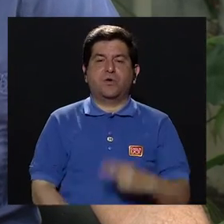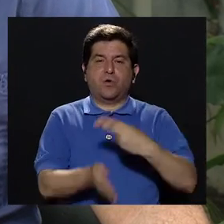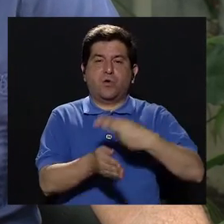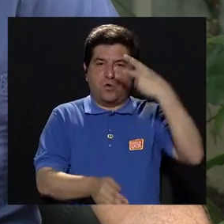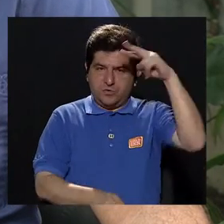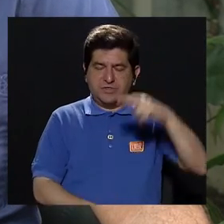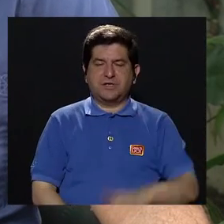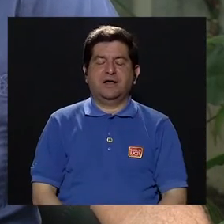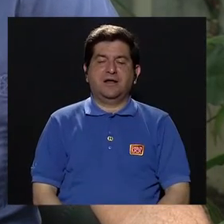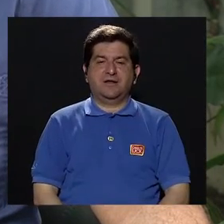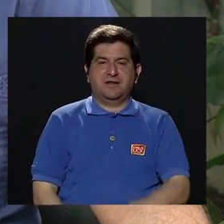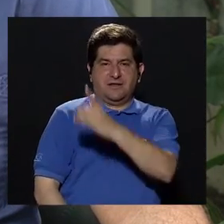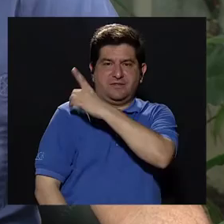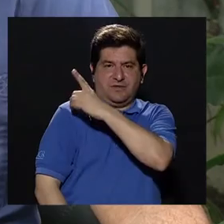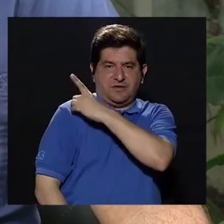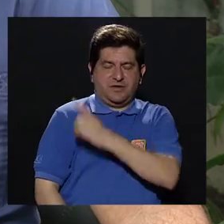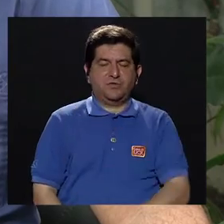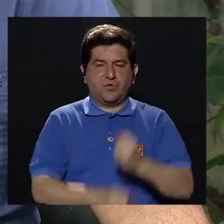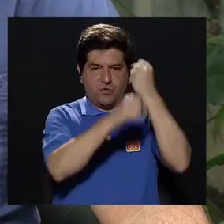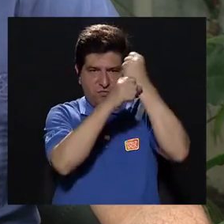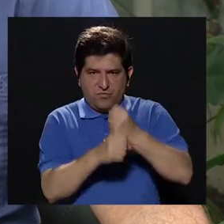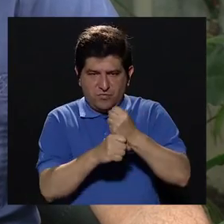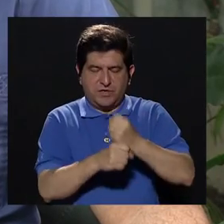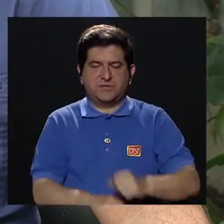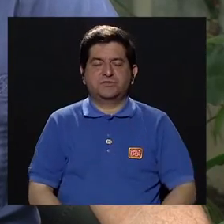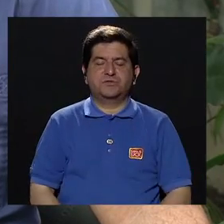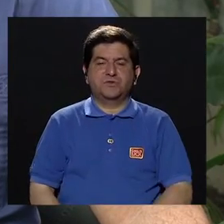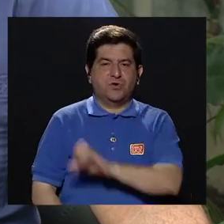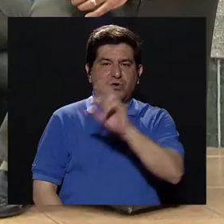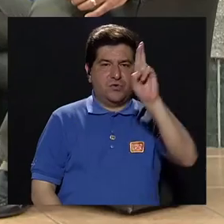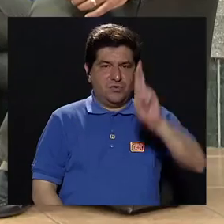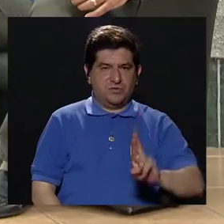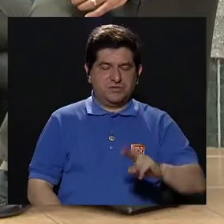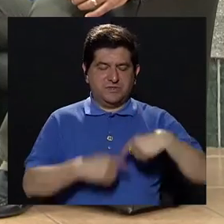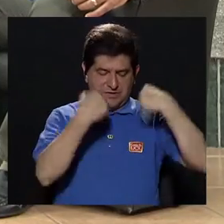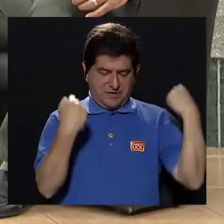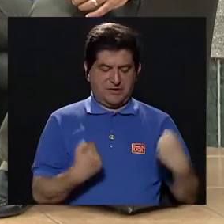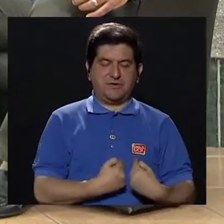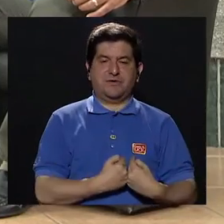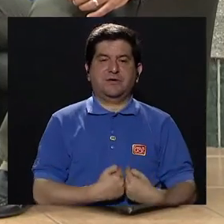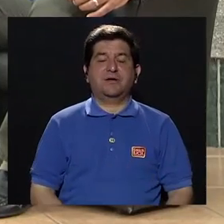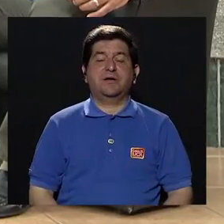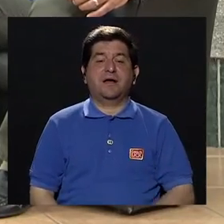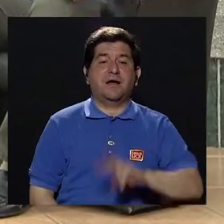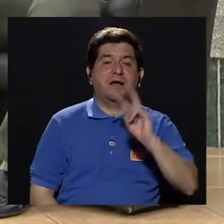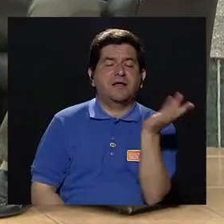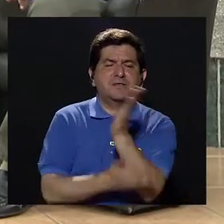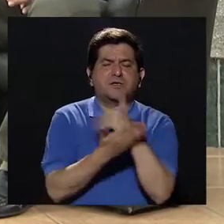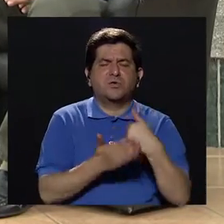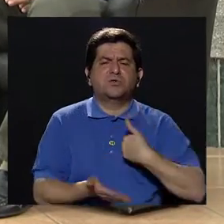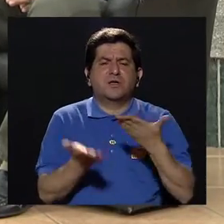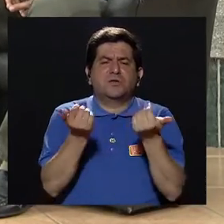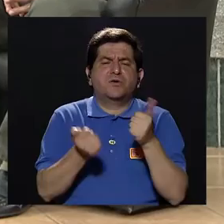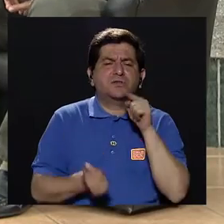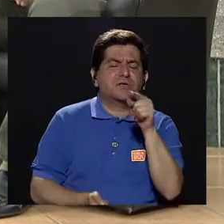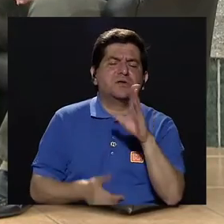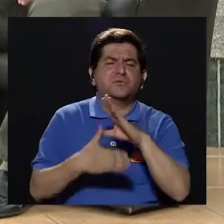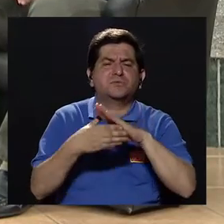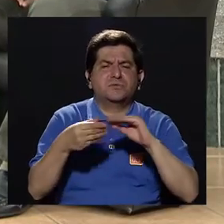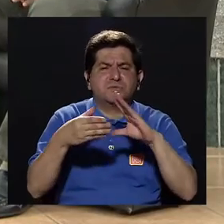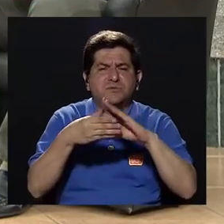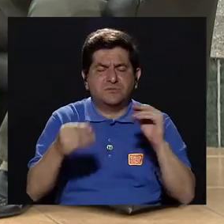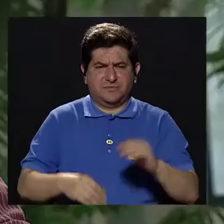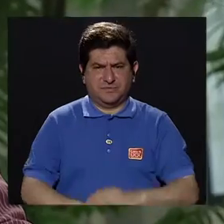del Hospital México y director de la Fundación Costarricense del Corazón. Andrés, yo quería en este segundo bloque que usted nos